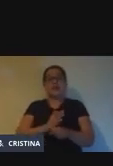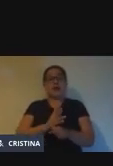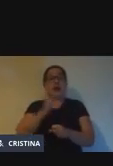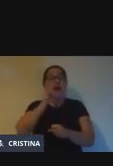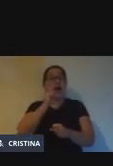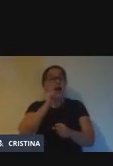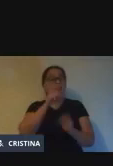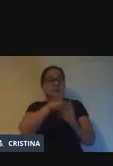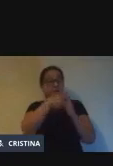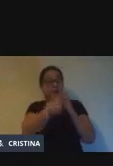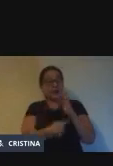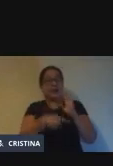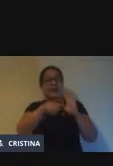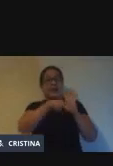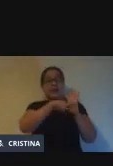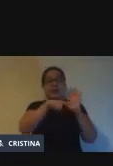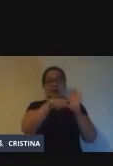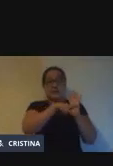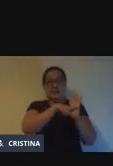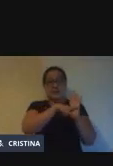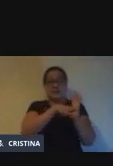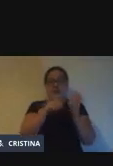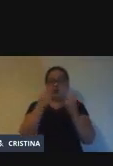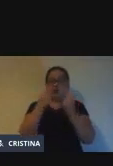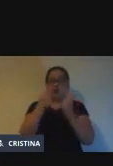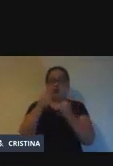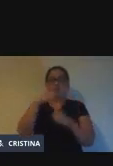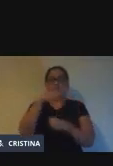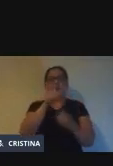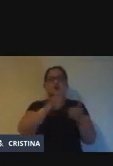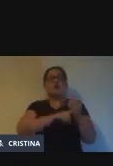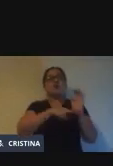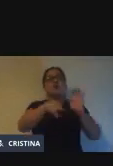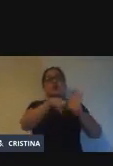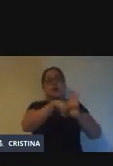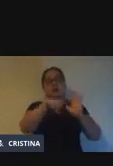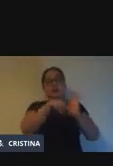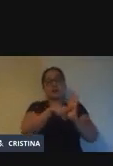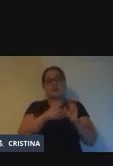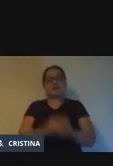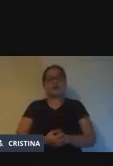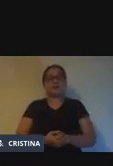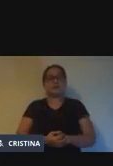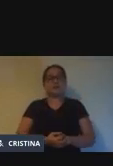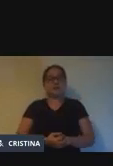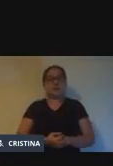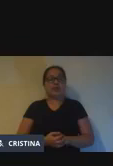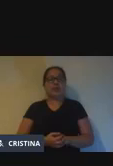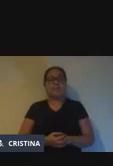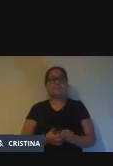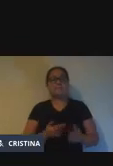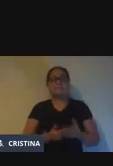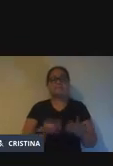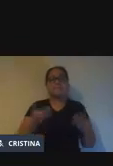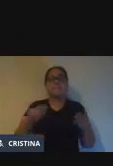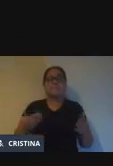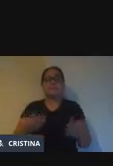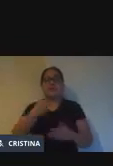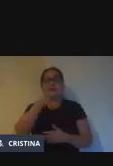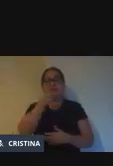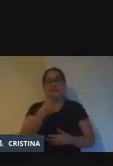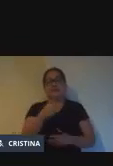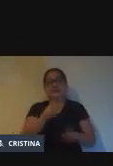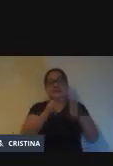emociones nocivas, intensas y nocivas. Entonces, dice la teoría de